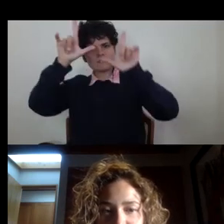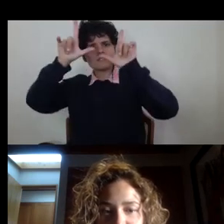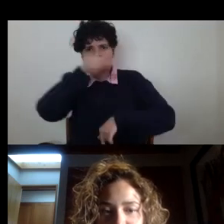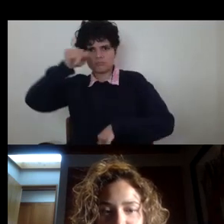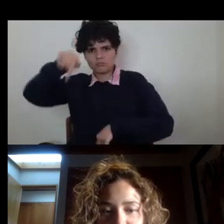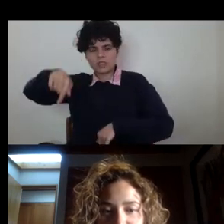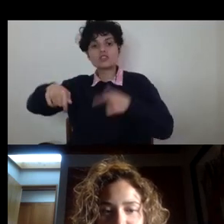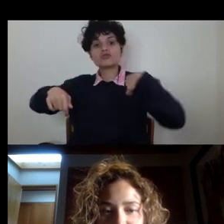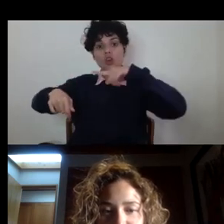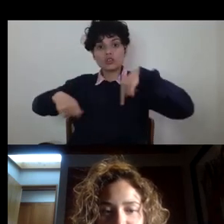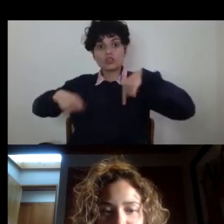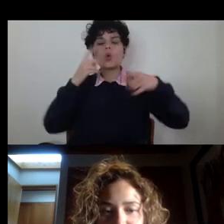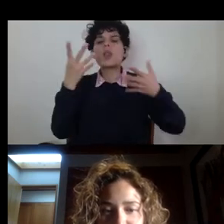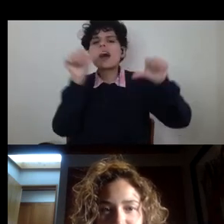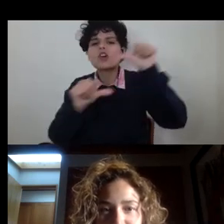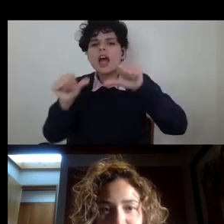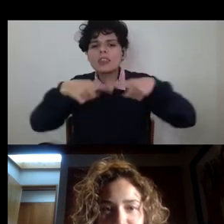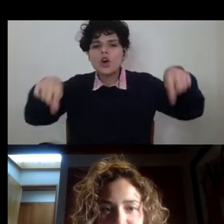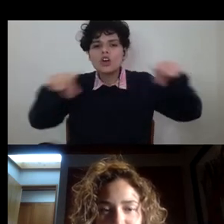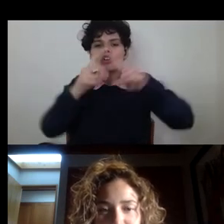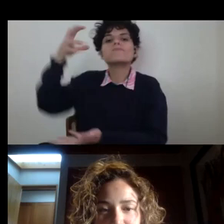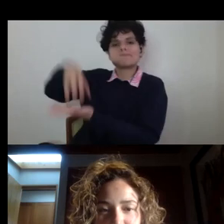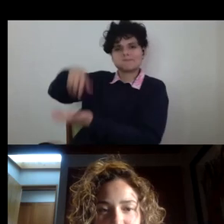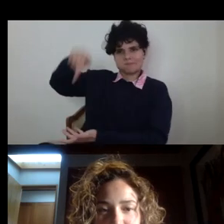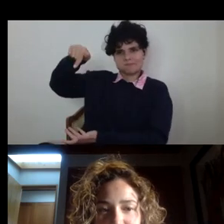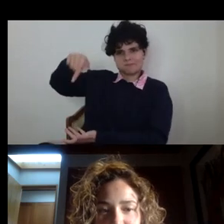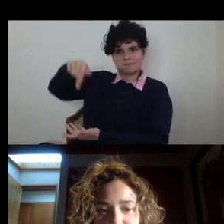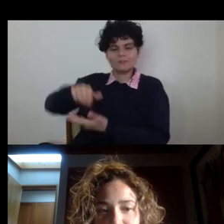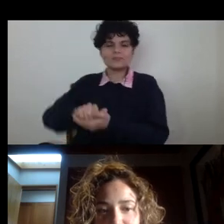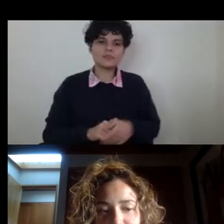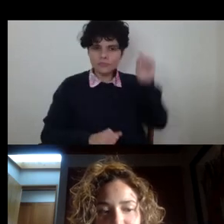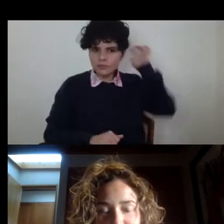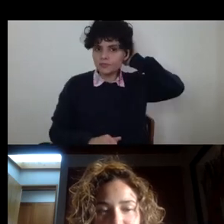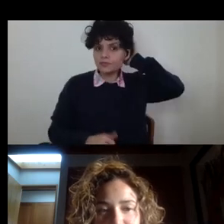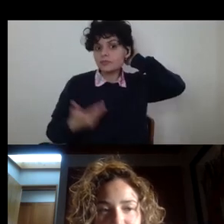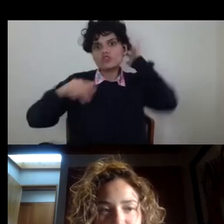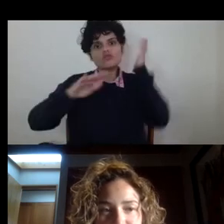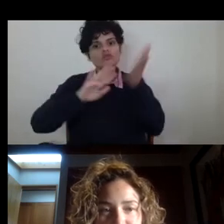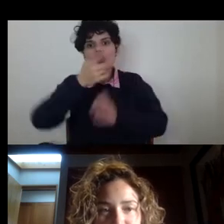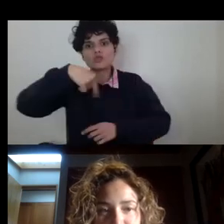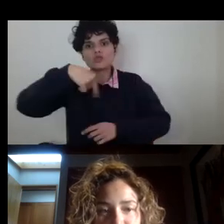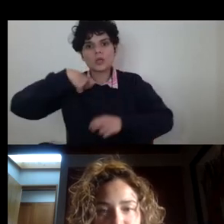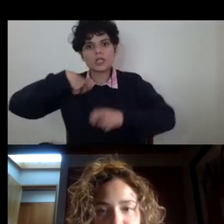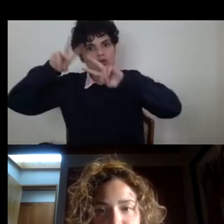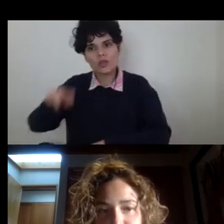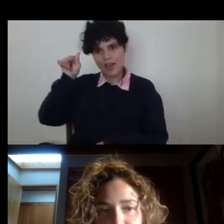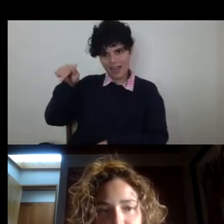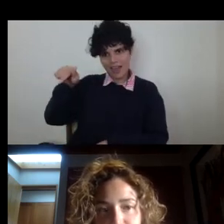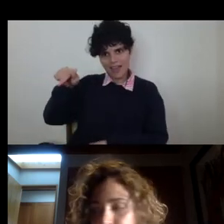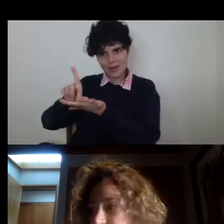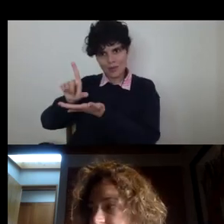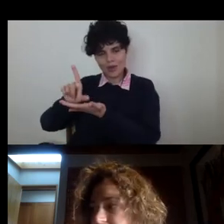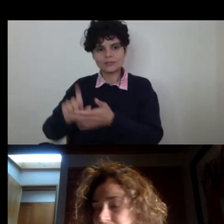instalamos los laboratorios en que hicimos los estudios que les voy a contar. En Montemar había un grupo de